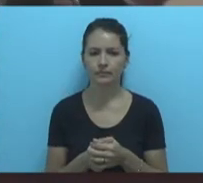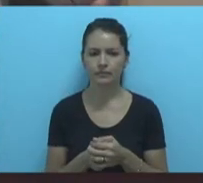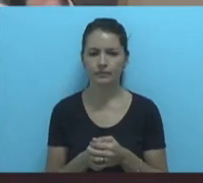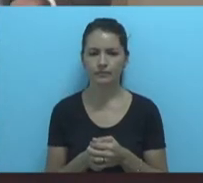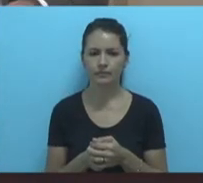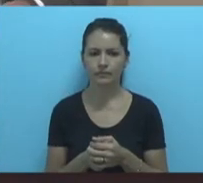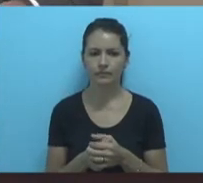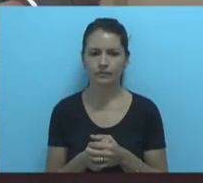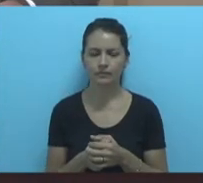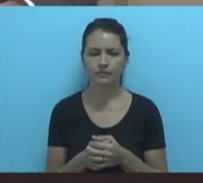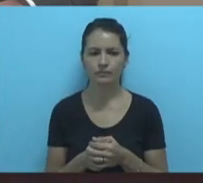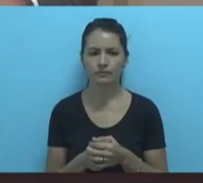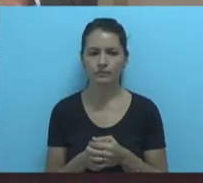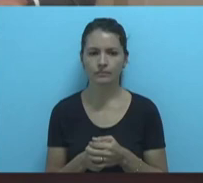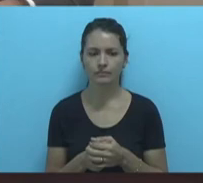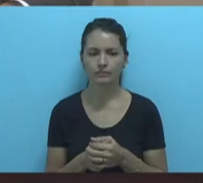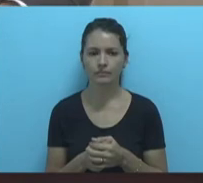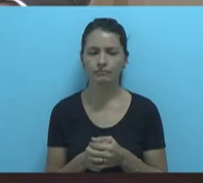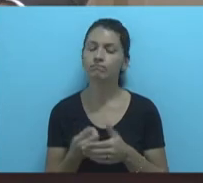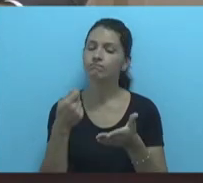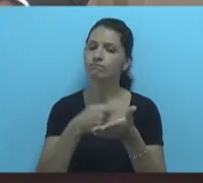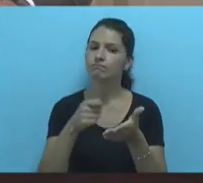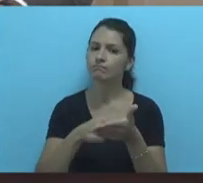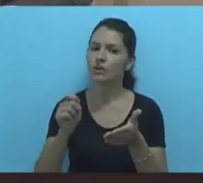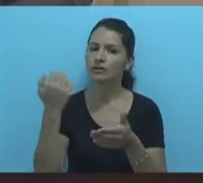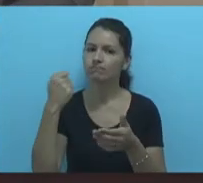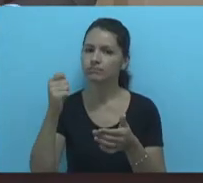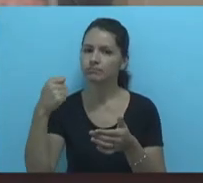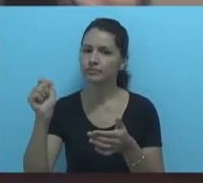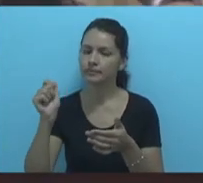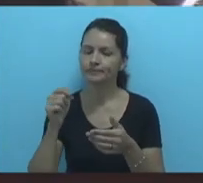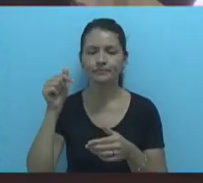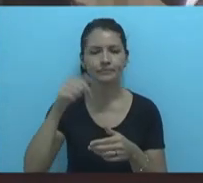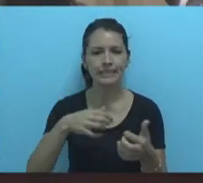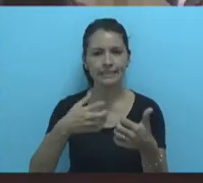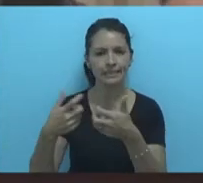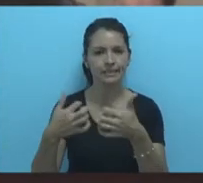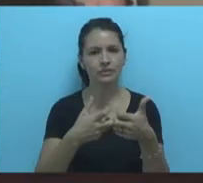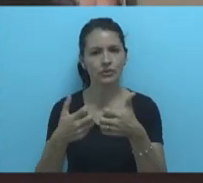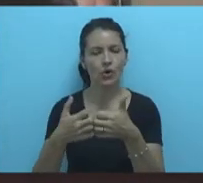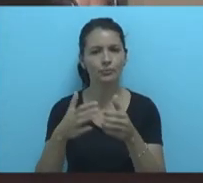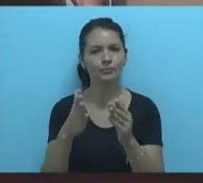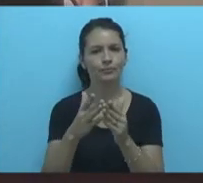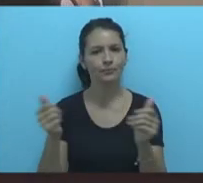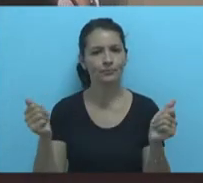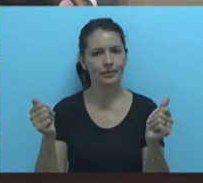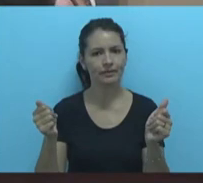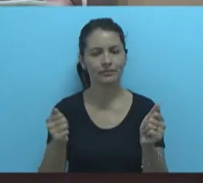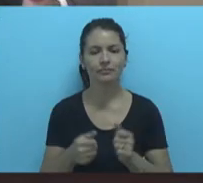manifestación o quiere hacer uso de la palabra, solo me resta decirle que se ha tomado nota por secretaría de las inasistencias para